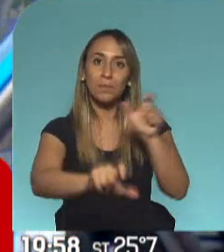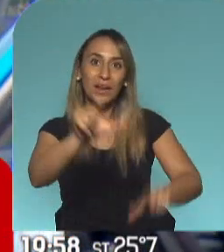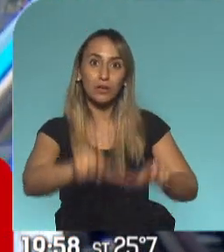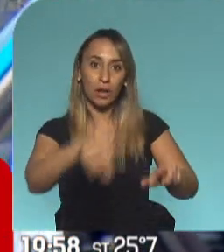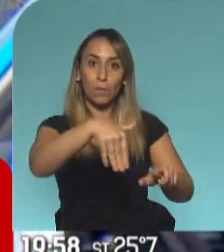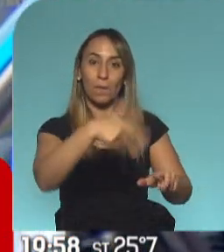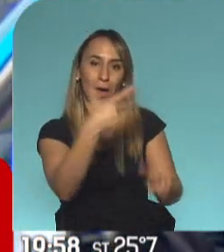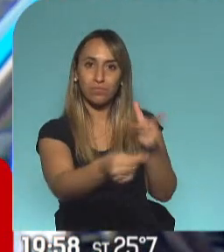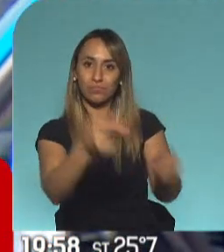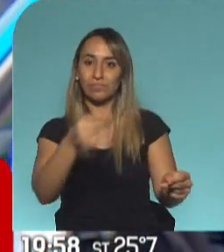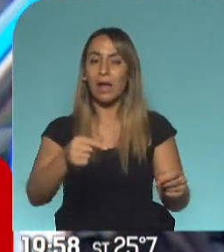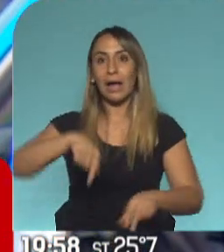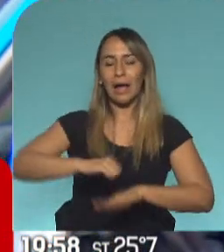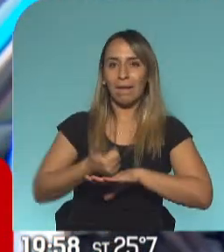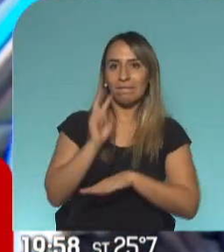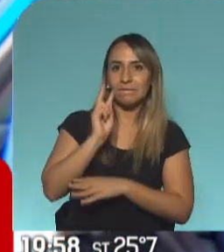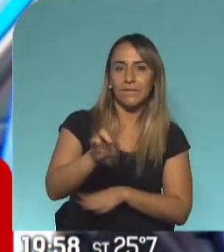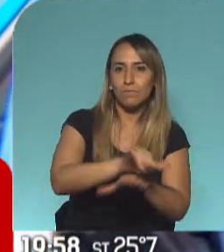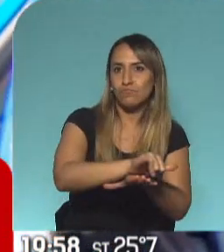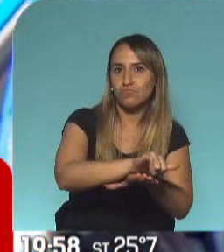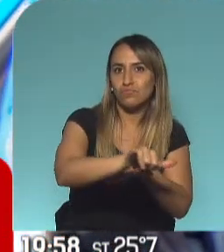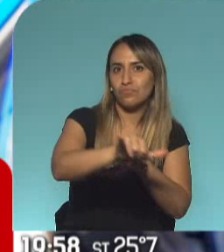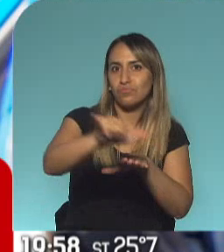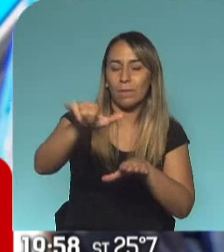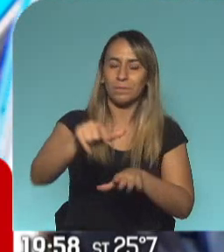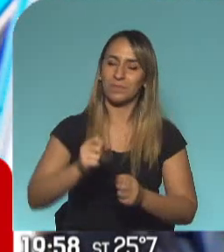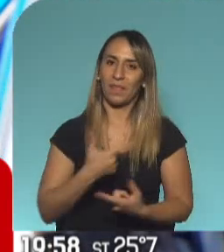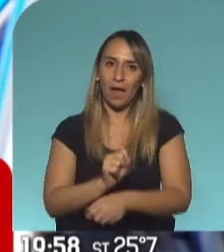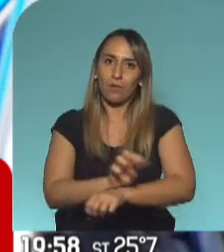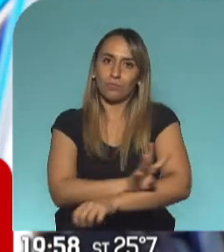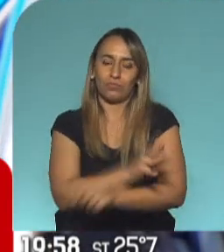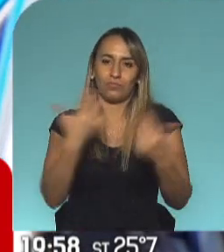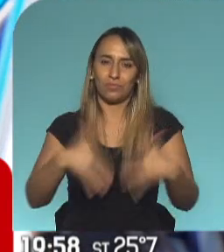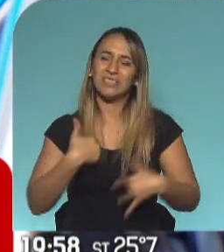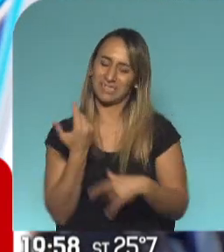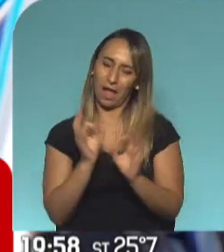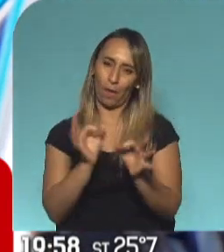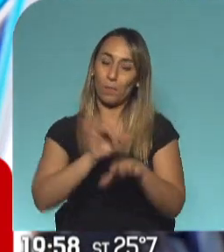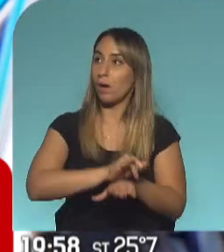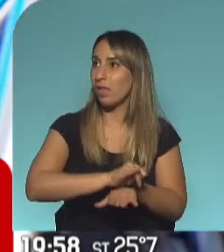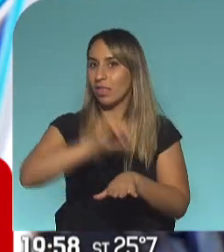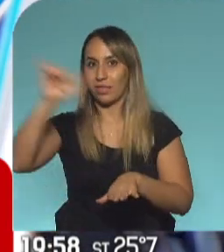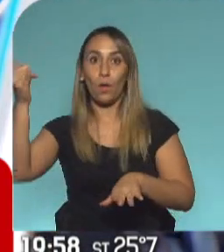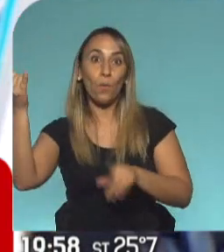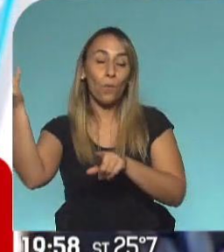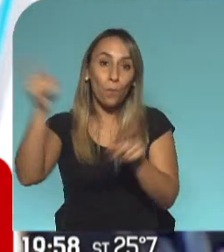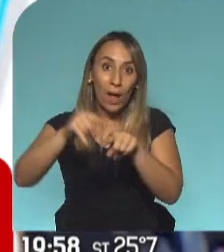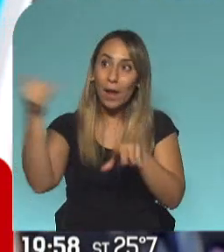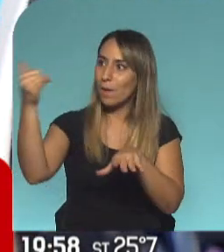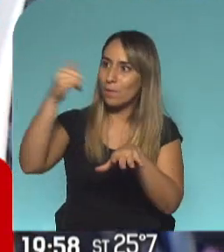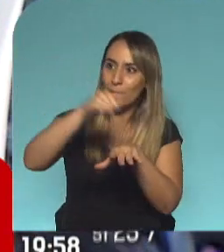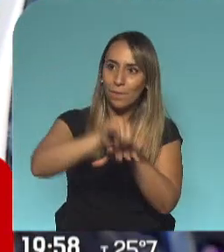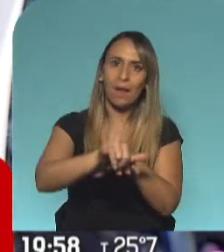tremenda emoción y mucha expectativa. Sabemos que cada vuelo que se va, que regresan con las dosis de la vacuna, causa una